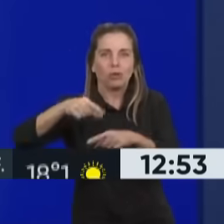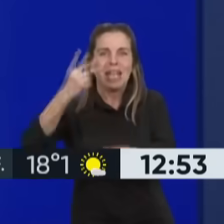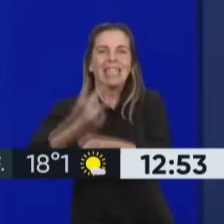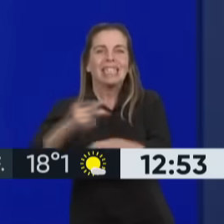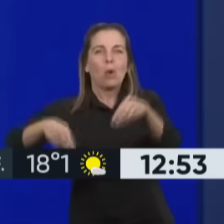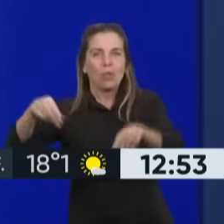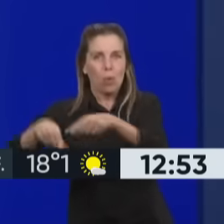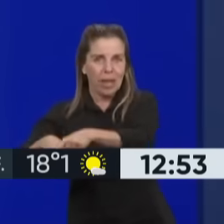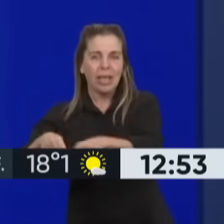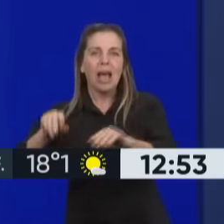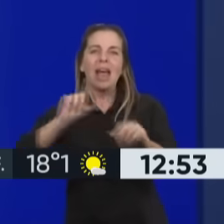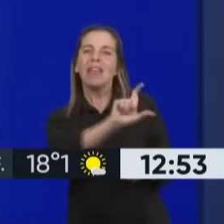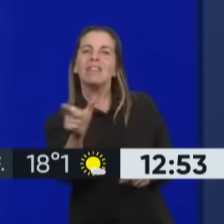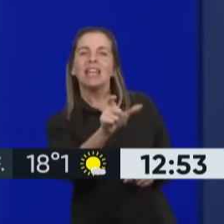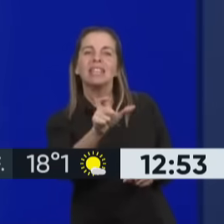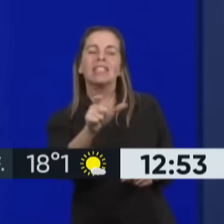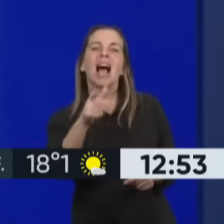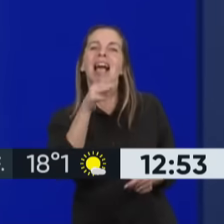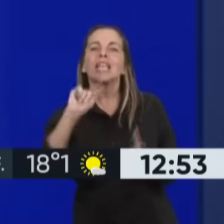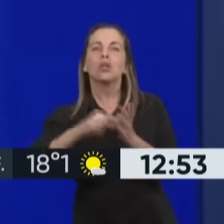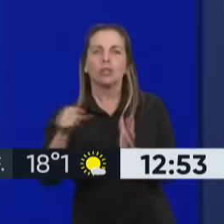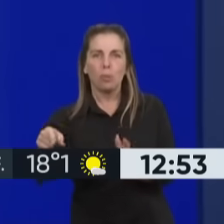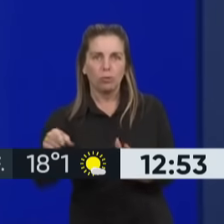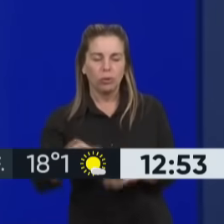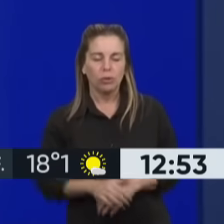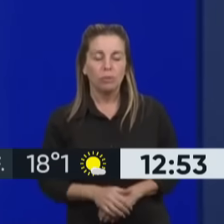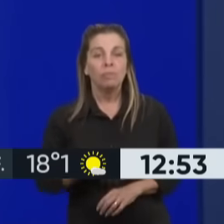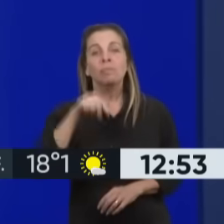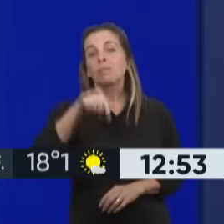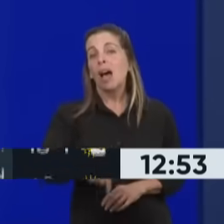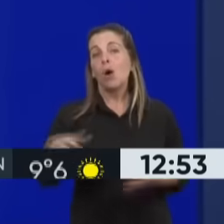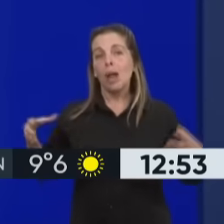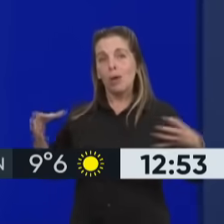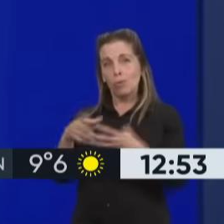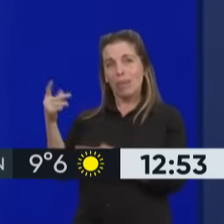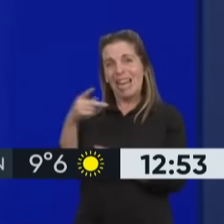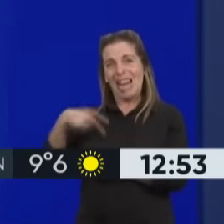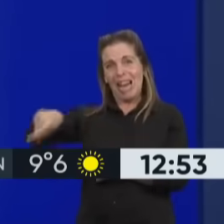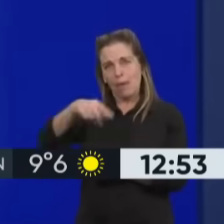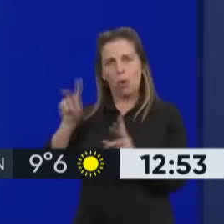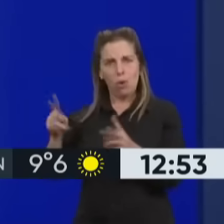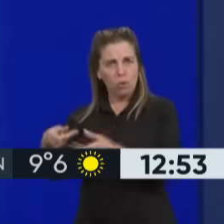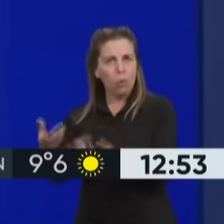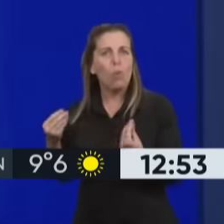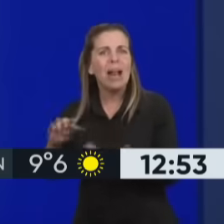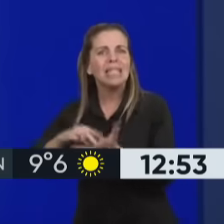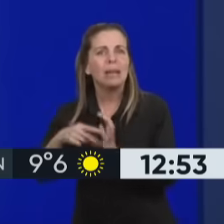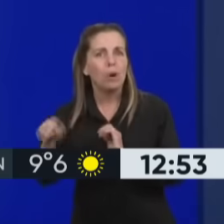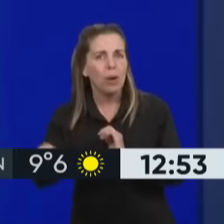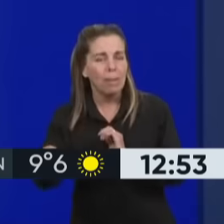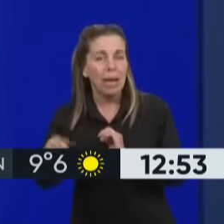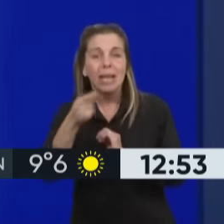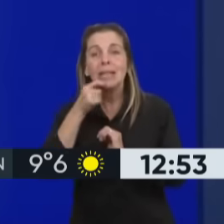por 14 puntos. ¿Cuál es el problema que enfrenta hoy el kirchnerismo? Que, dada su mejor